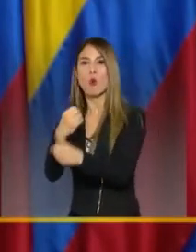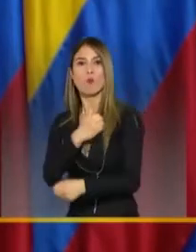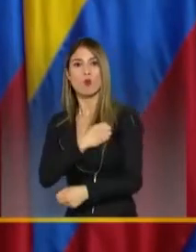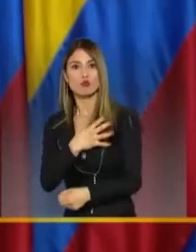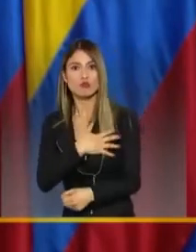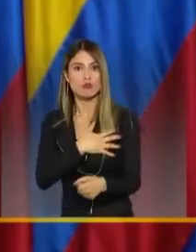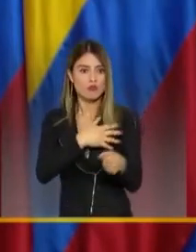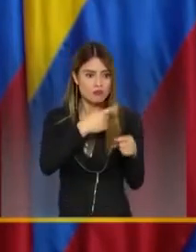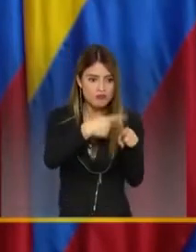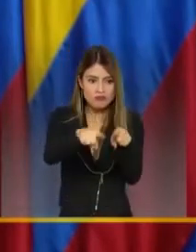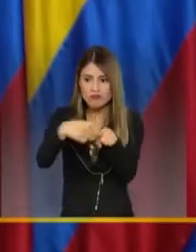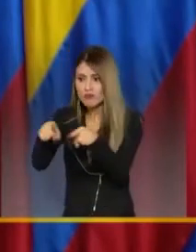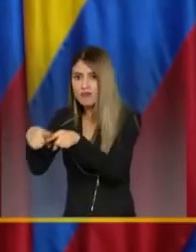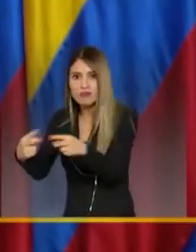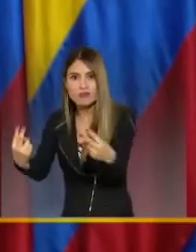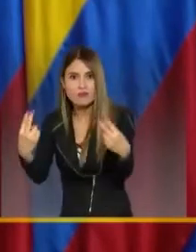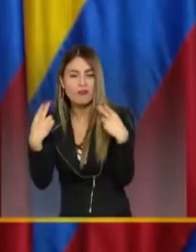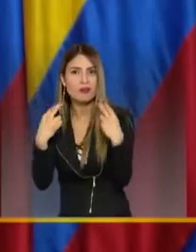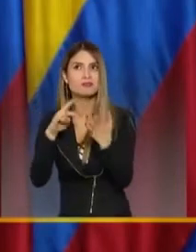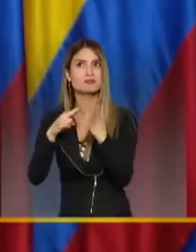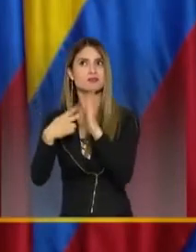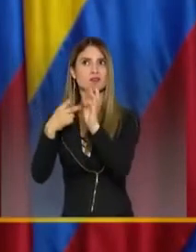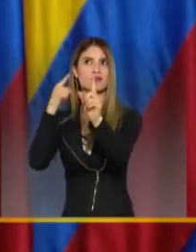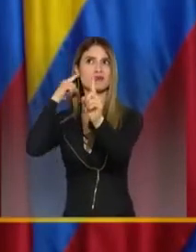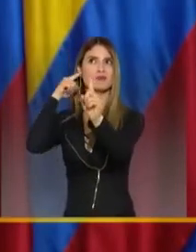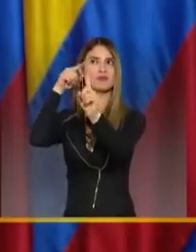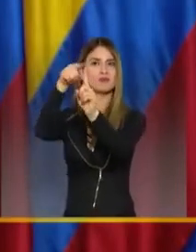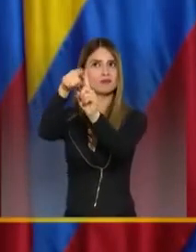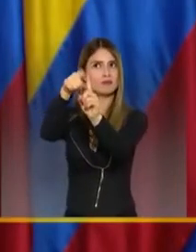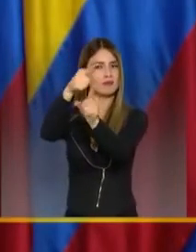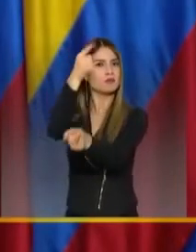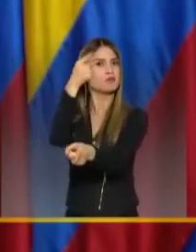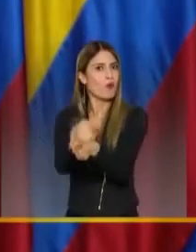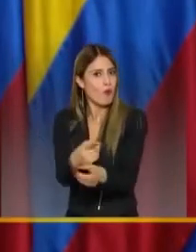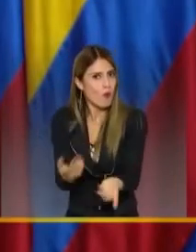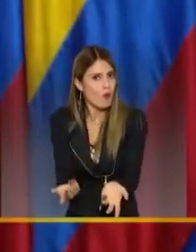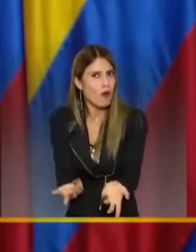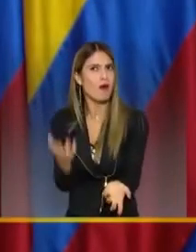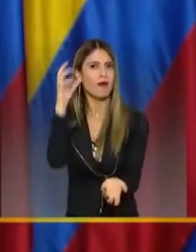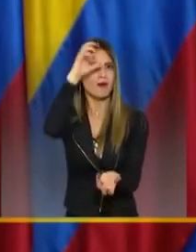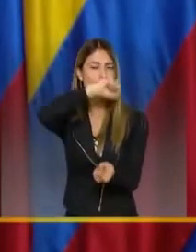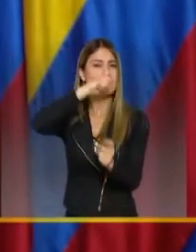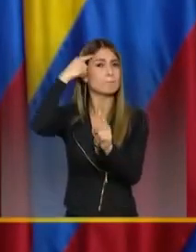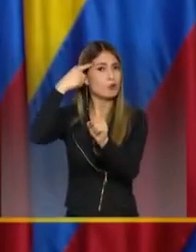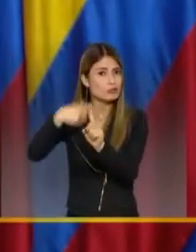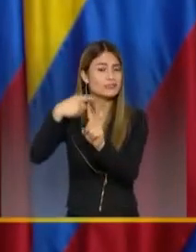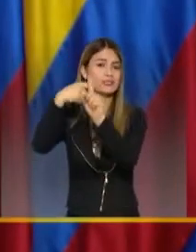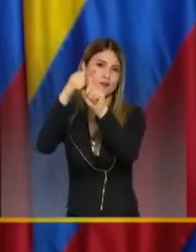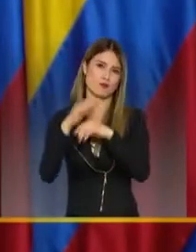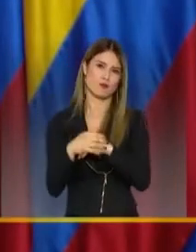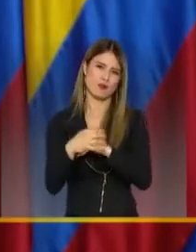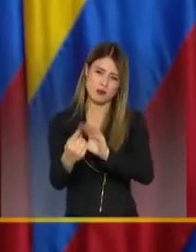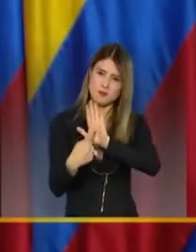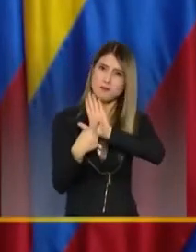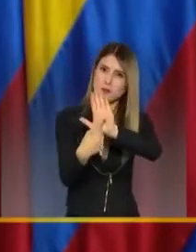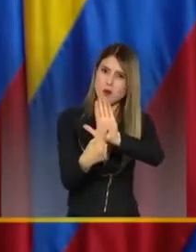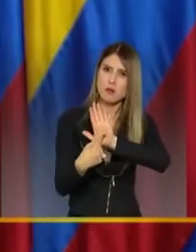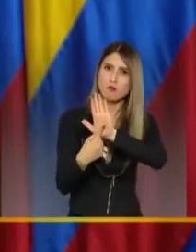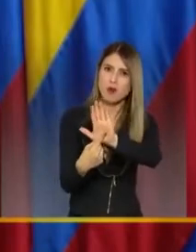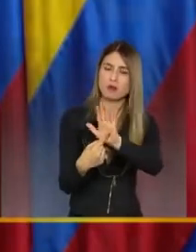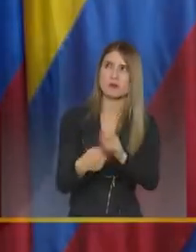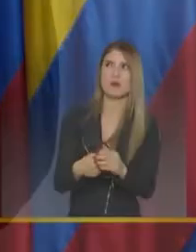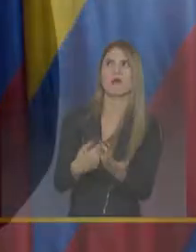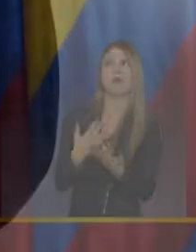significativos que nos dan razones para ser optimistas, para perseverar, porque nos muestran que estamos en el